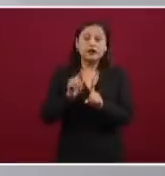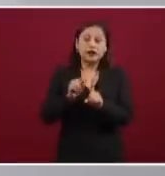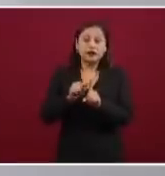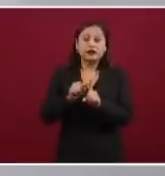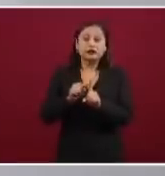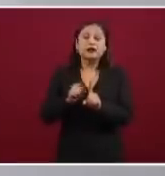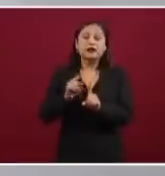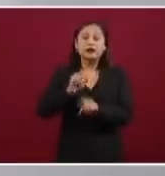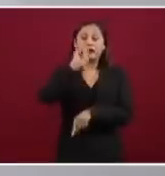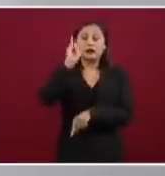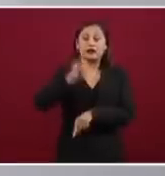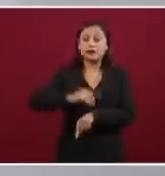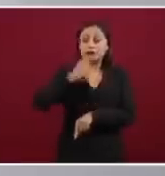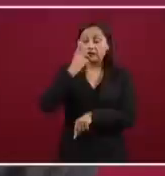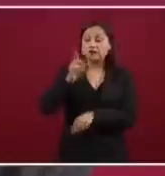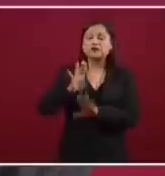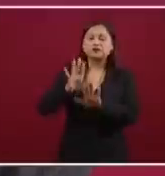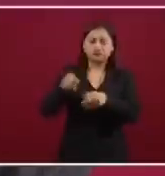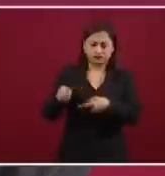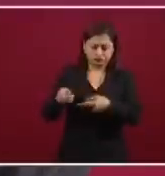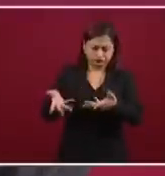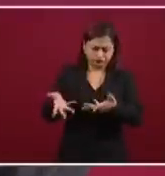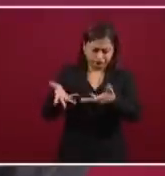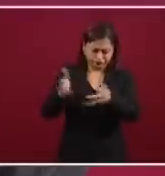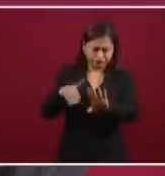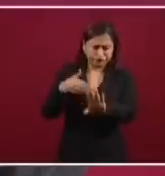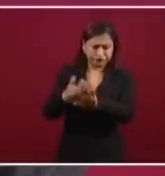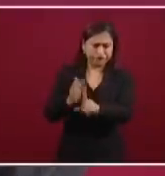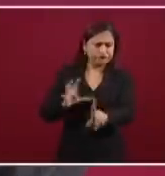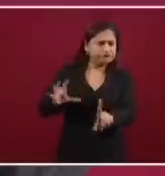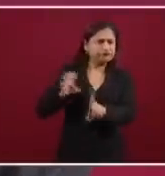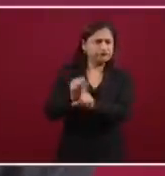y yo me encargo de los derechos humanos.